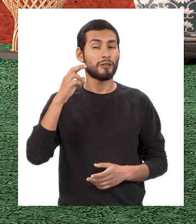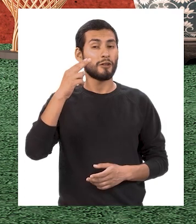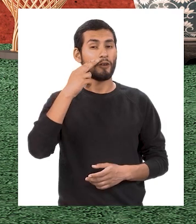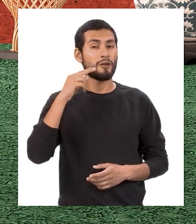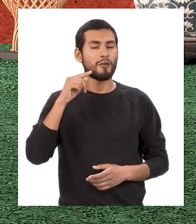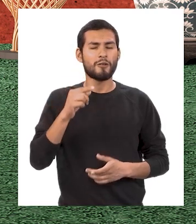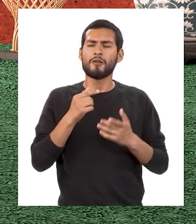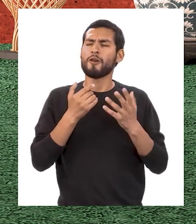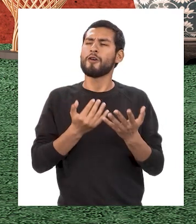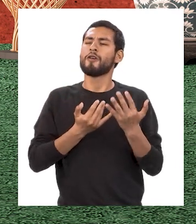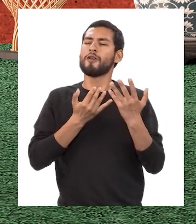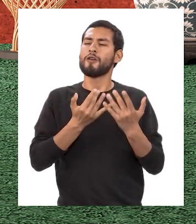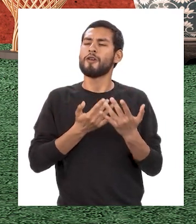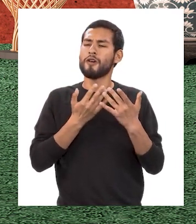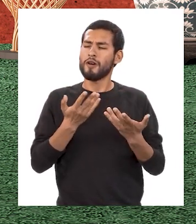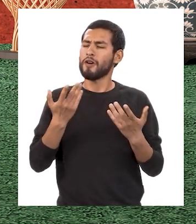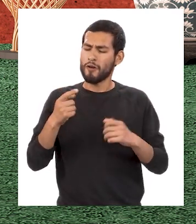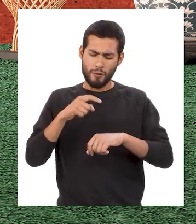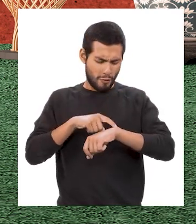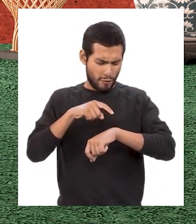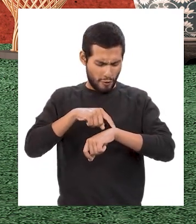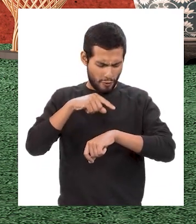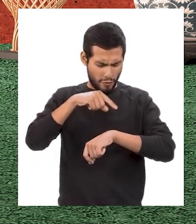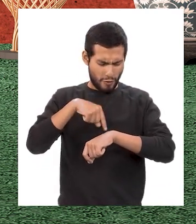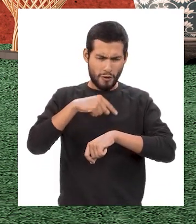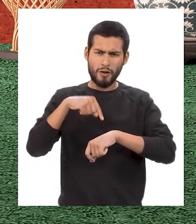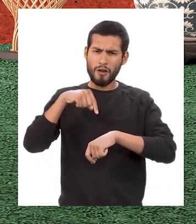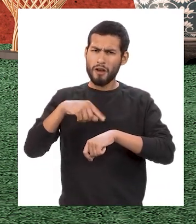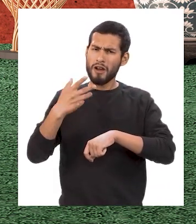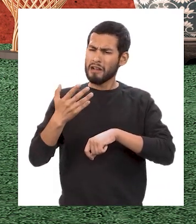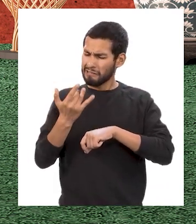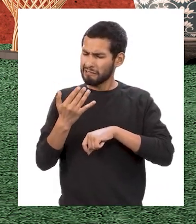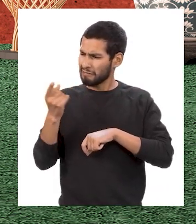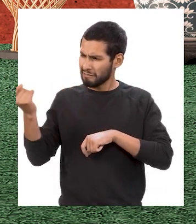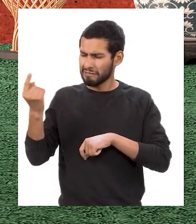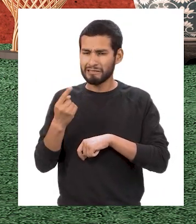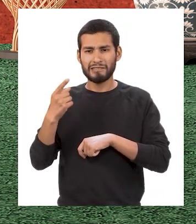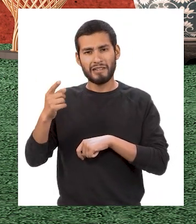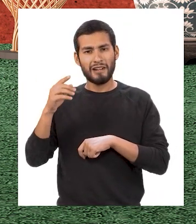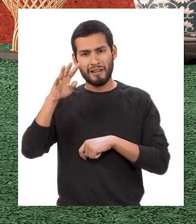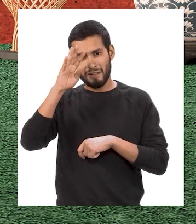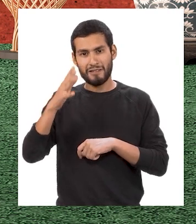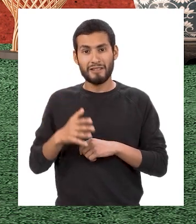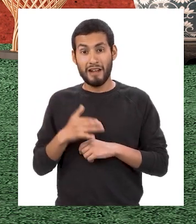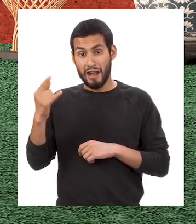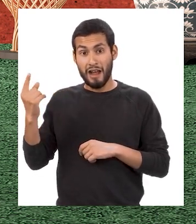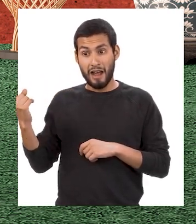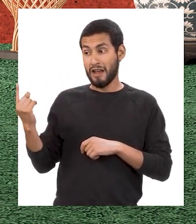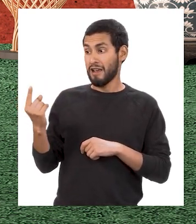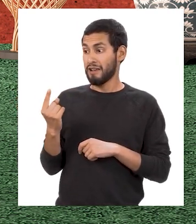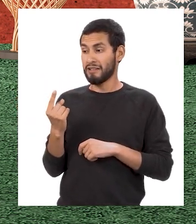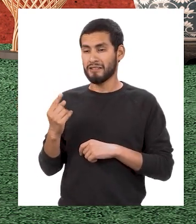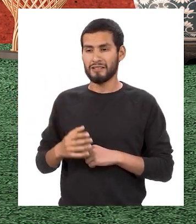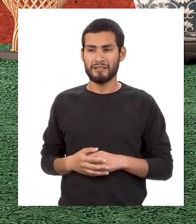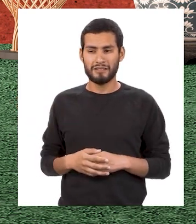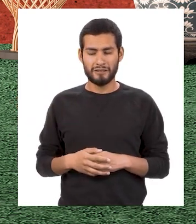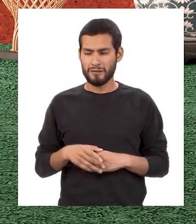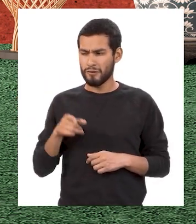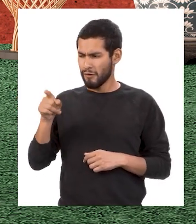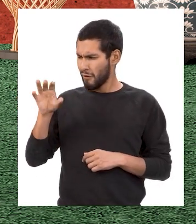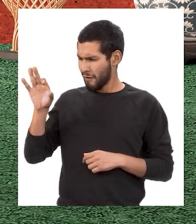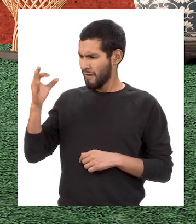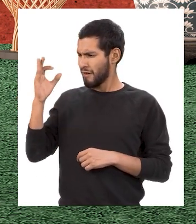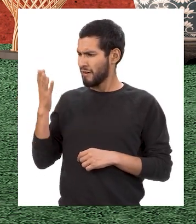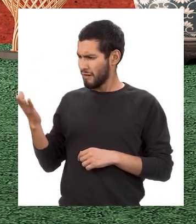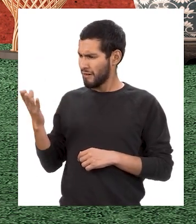Phileas Fogg estaba esperando la llegada del nuevo criado. Veía el reloj con impaciencia, hasta que por fin apareció.